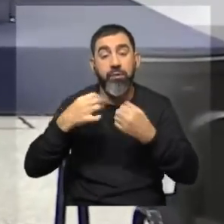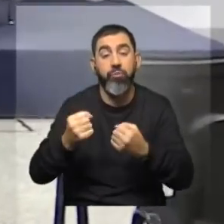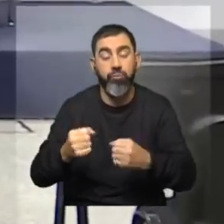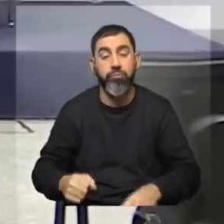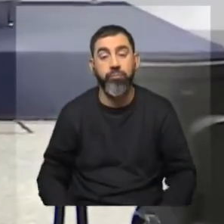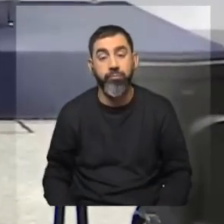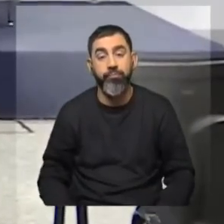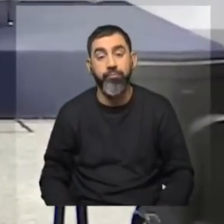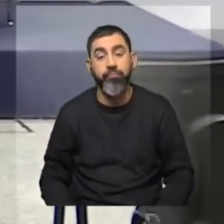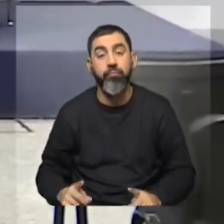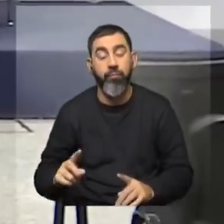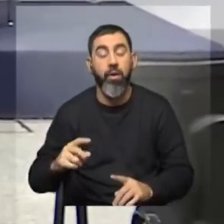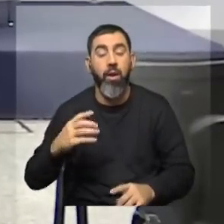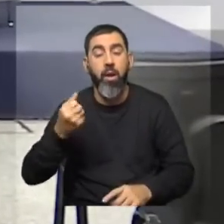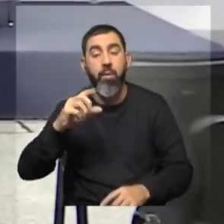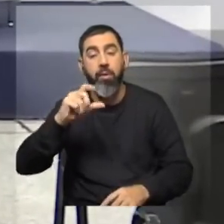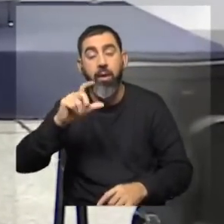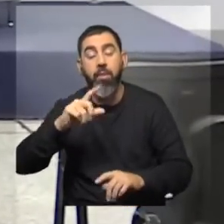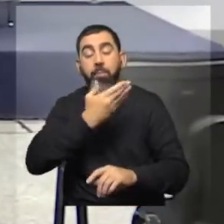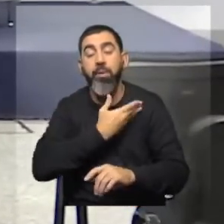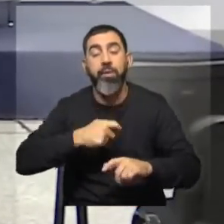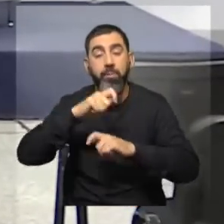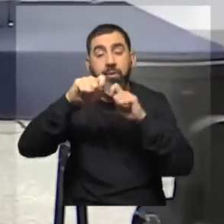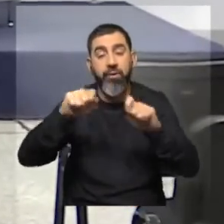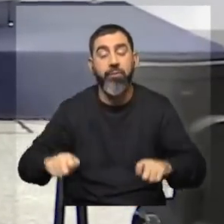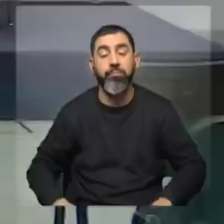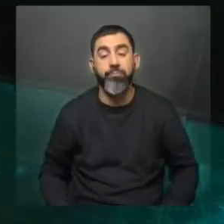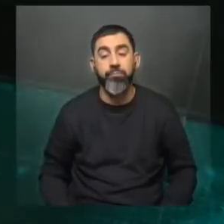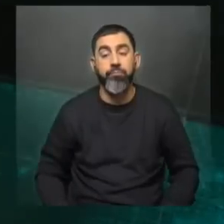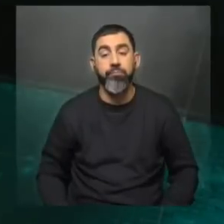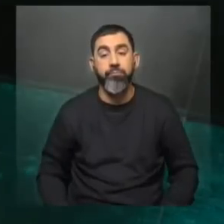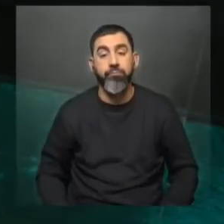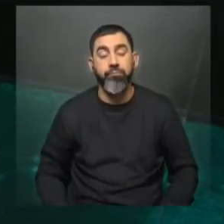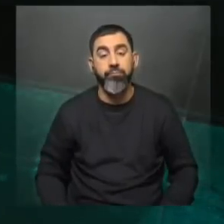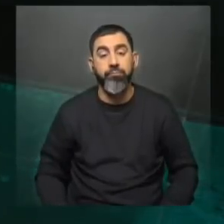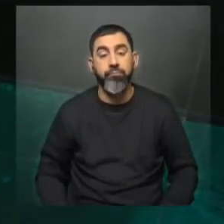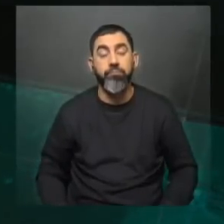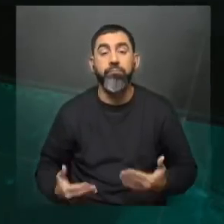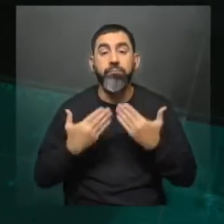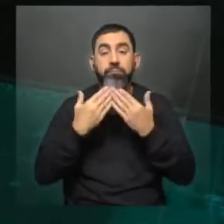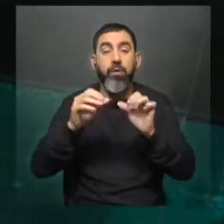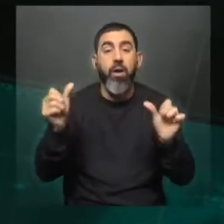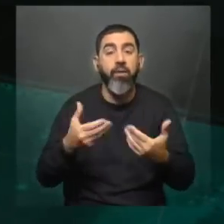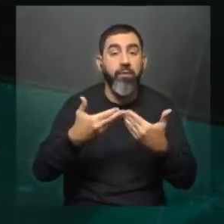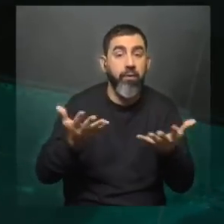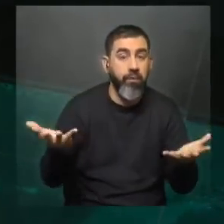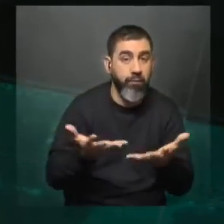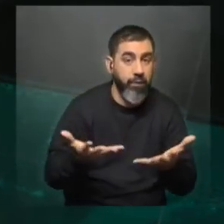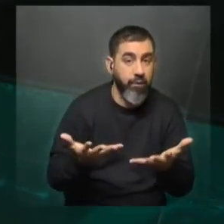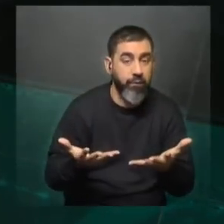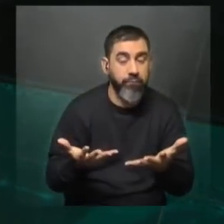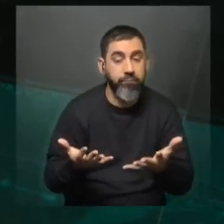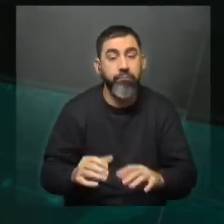esta actividad junto con Marcela daller presidente del pichente Bien muchísimas gracias Lucas esta actividad que comienza ahora que ya estaba